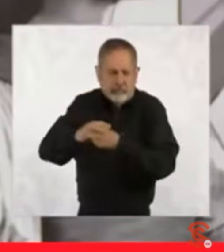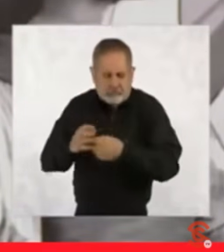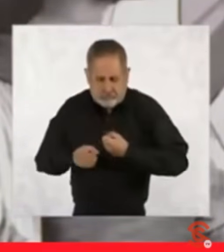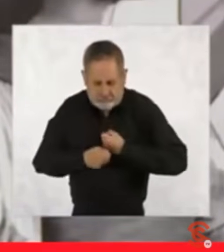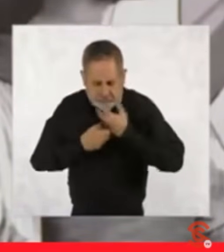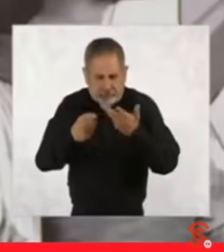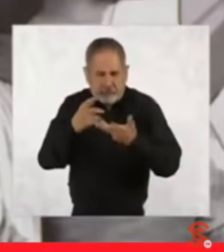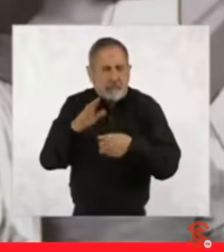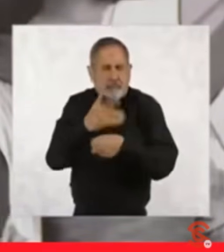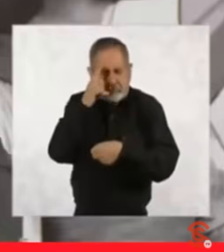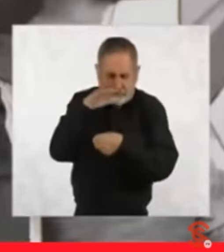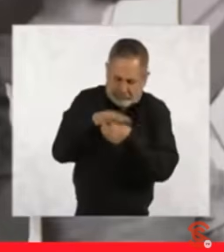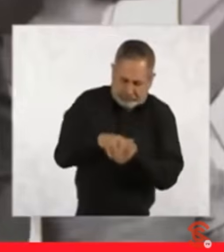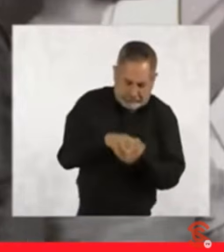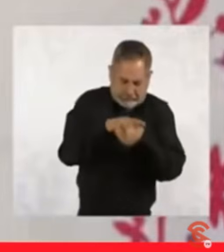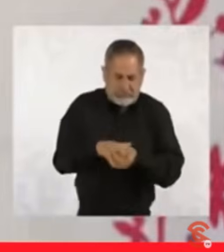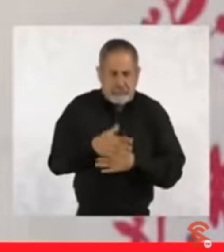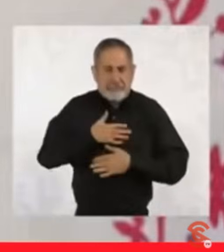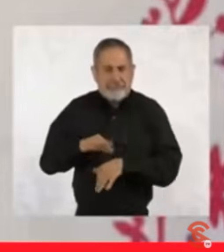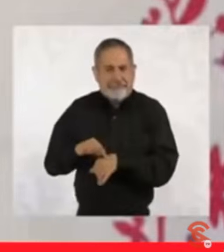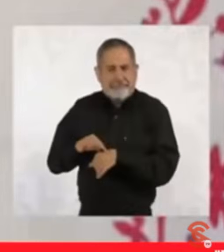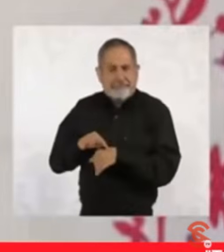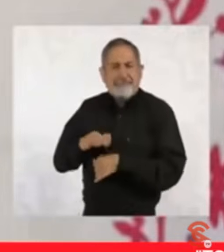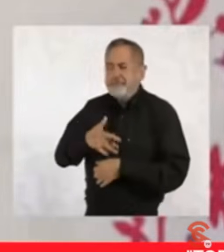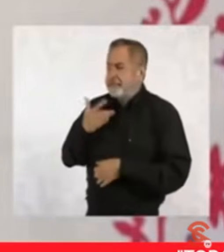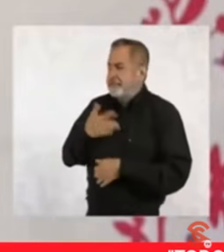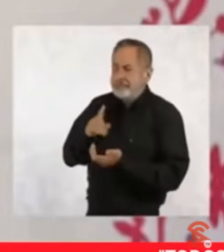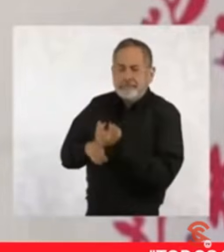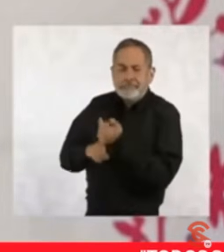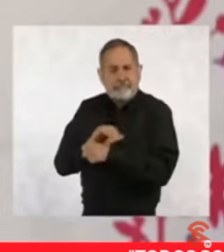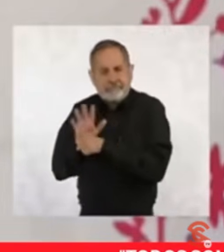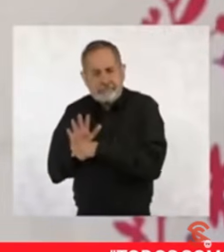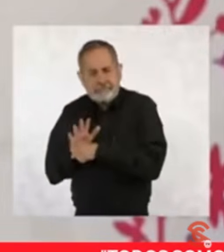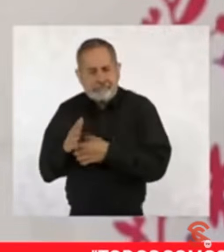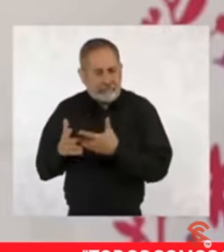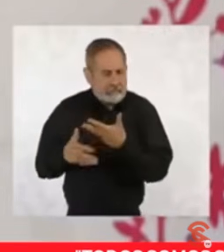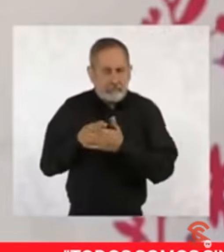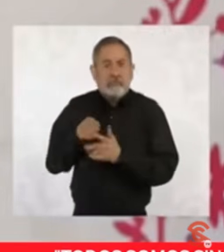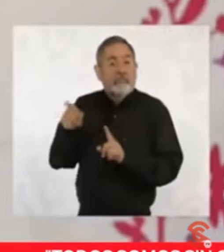dibujos de su experiencia durante la pandemia, es lo que él